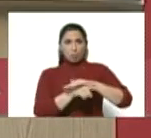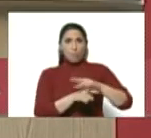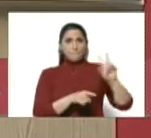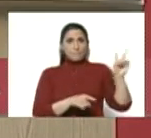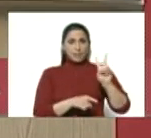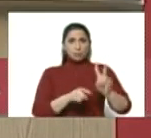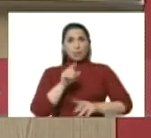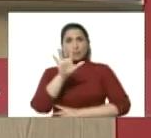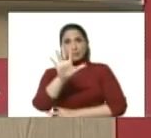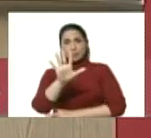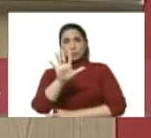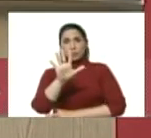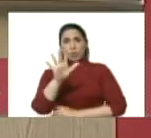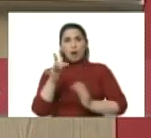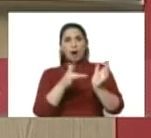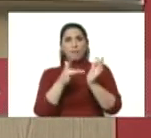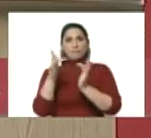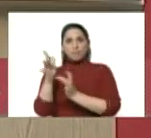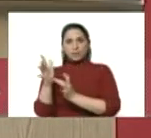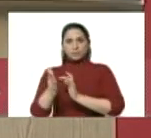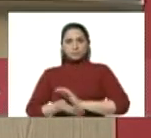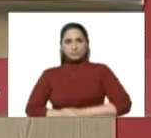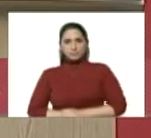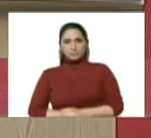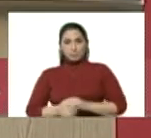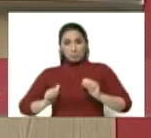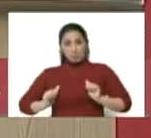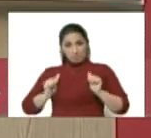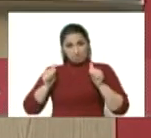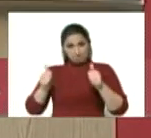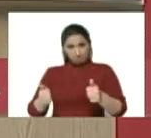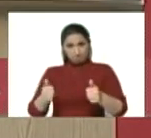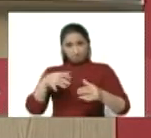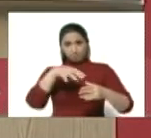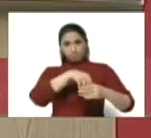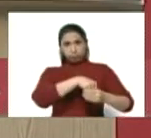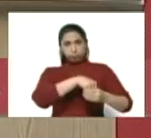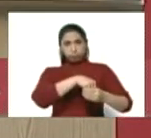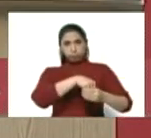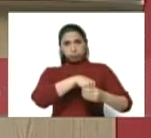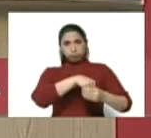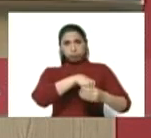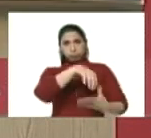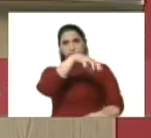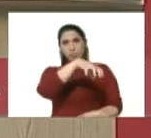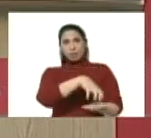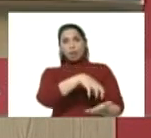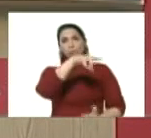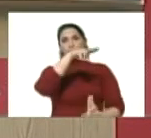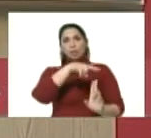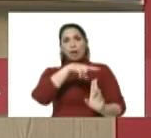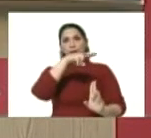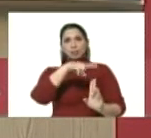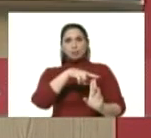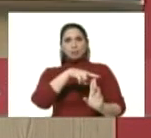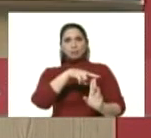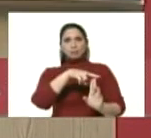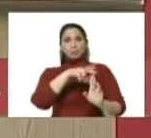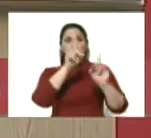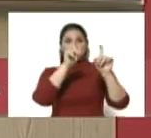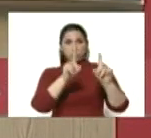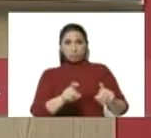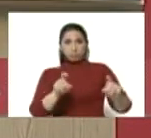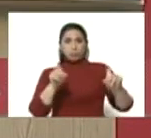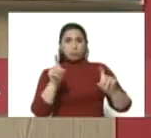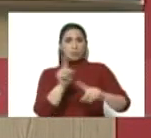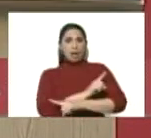el 5 de abril. Inició su cuarentena en el estado Táchira. Sus pruebas rápidas